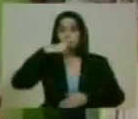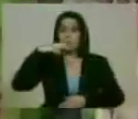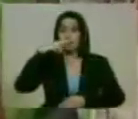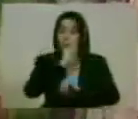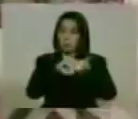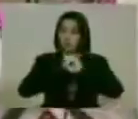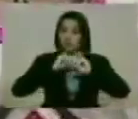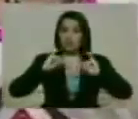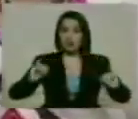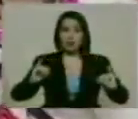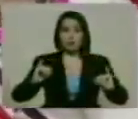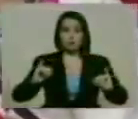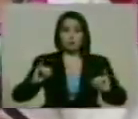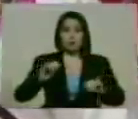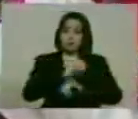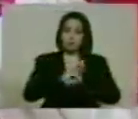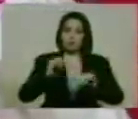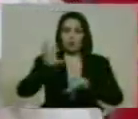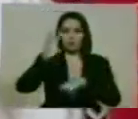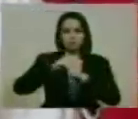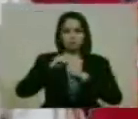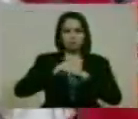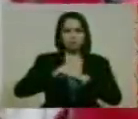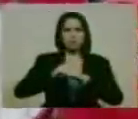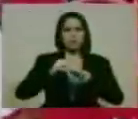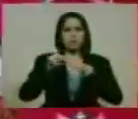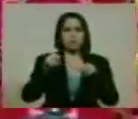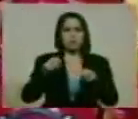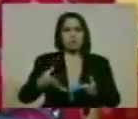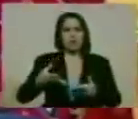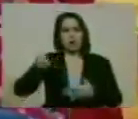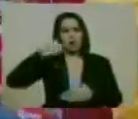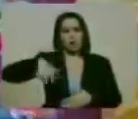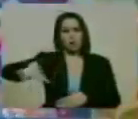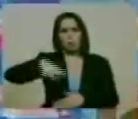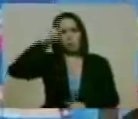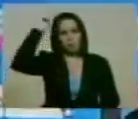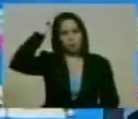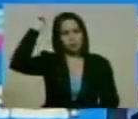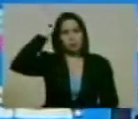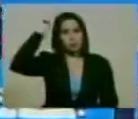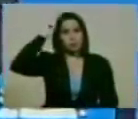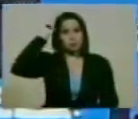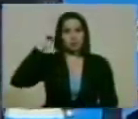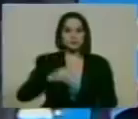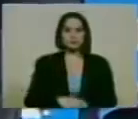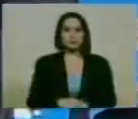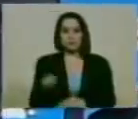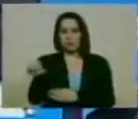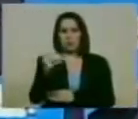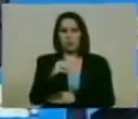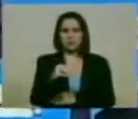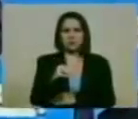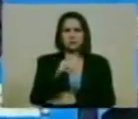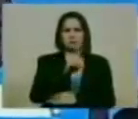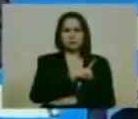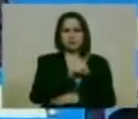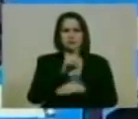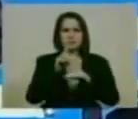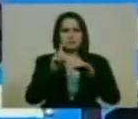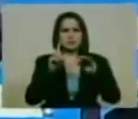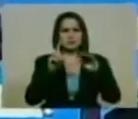a propósito de la clausura de este primer Congreso de los Pueblos Indígenas. Son más de